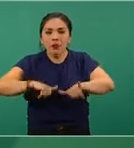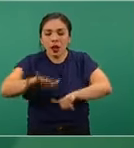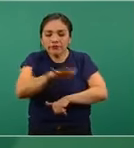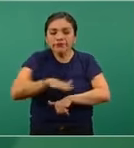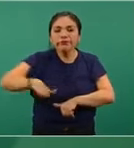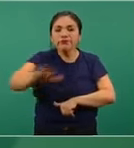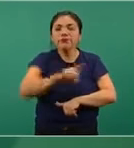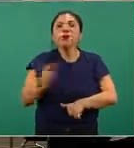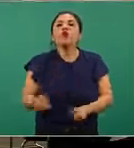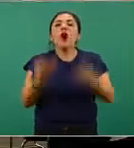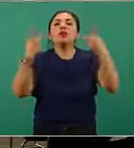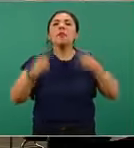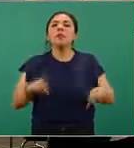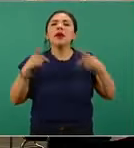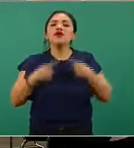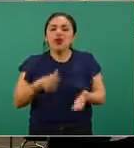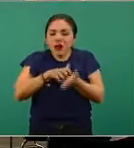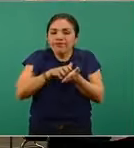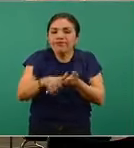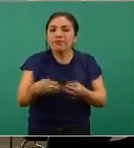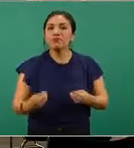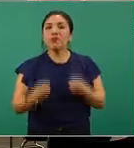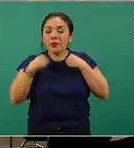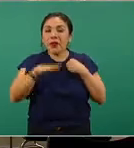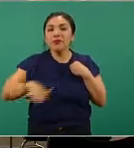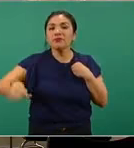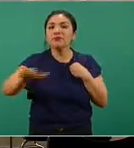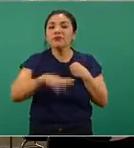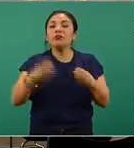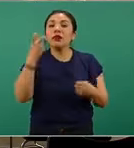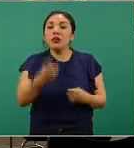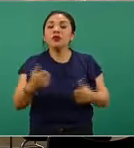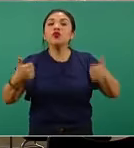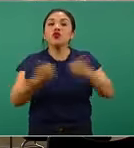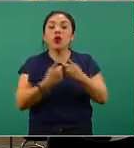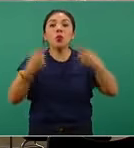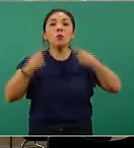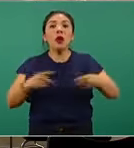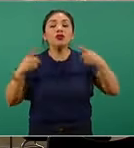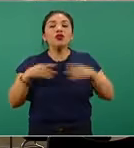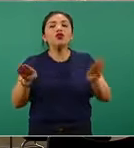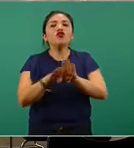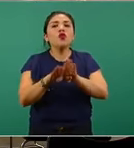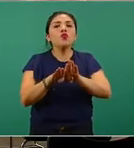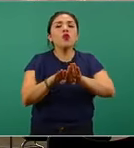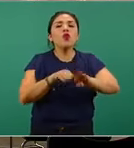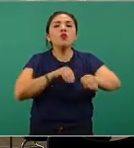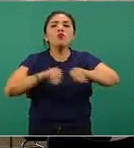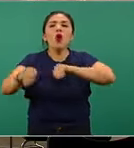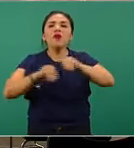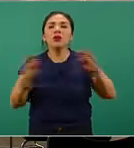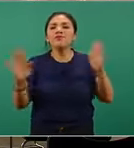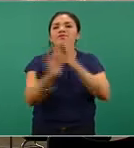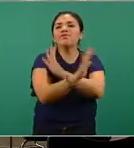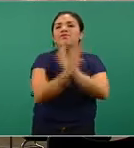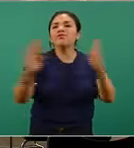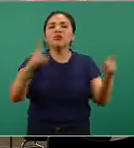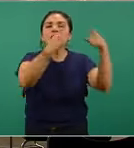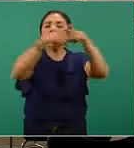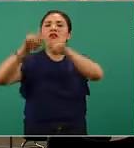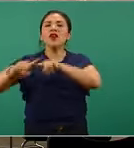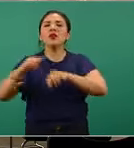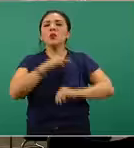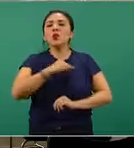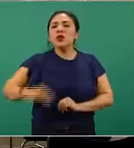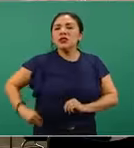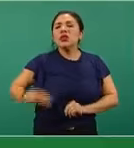la densidad poblacional y de la movilidad que existe entre los distintos municipios